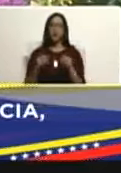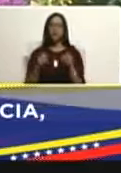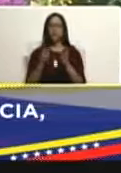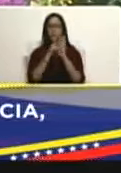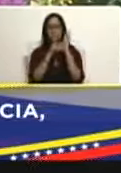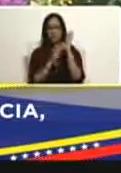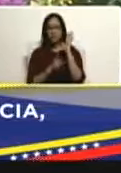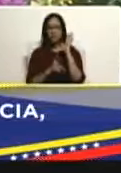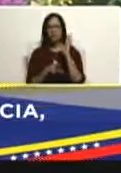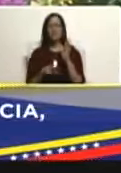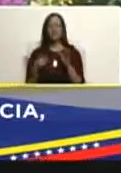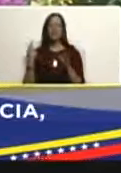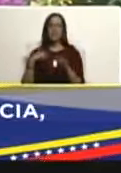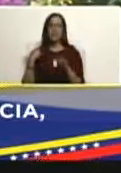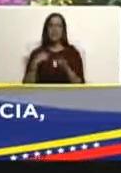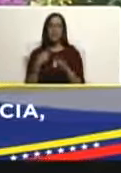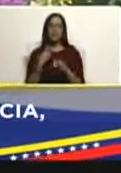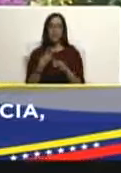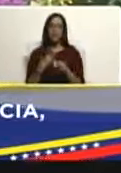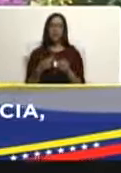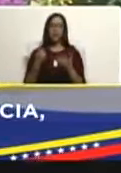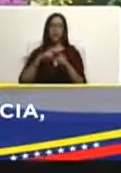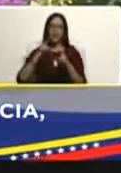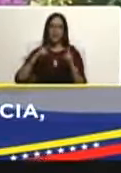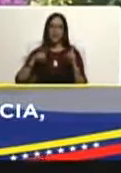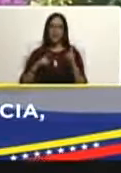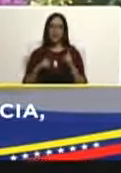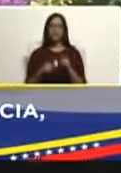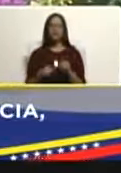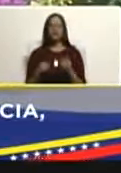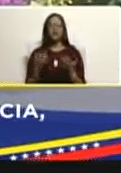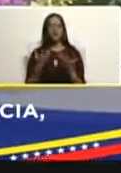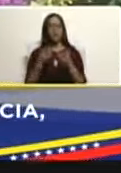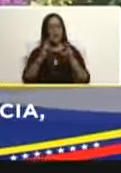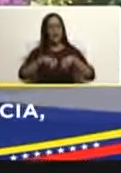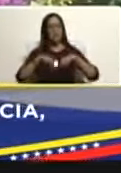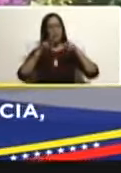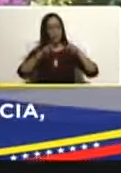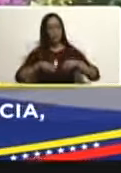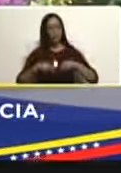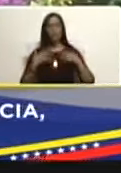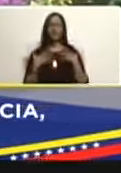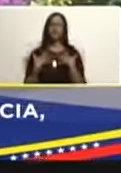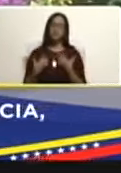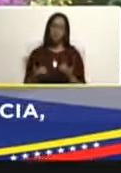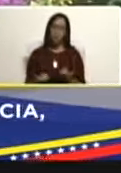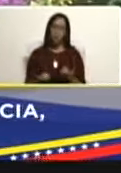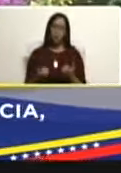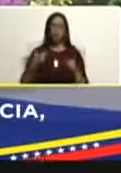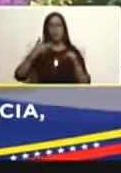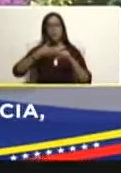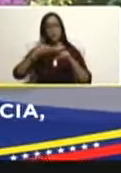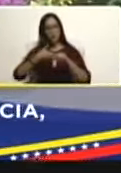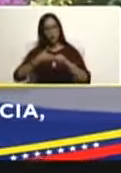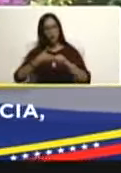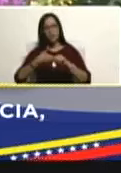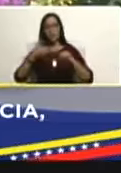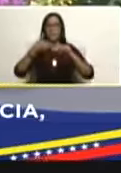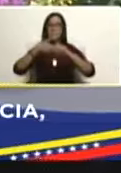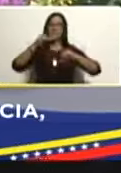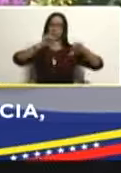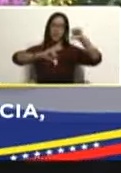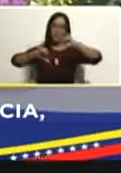que tiene que ver con energías alternativas, con agricultura, con salud, con petróleo,